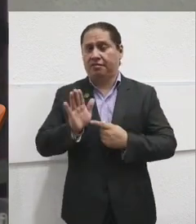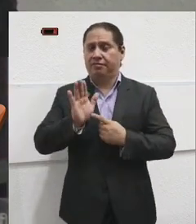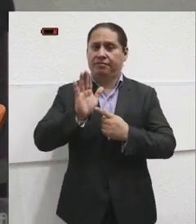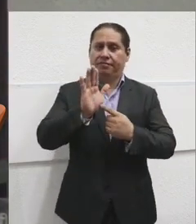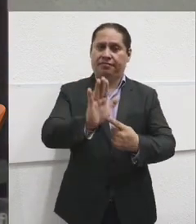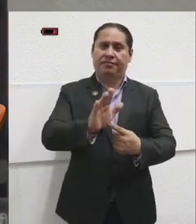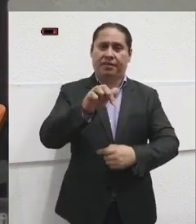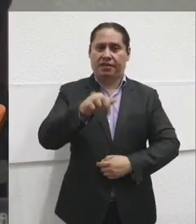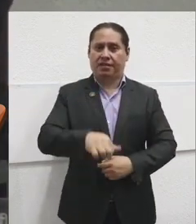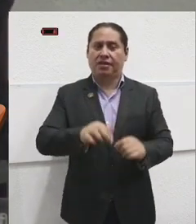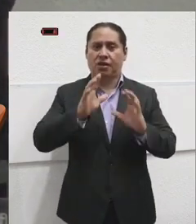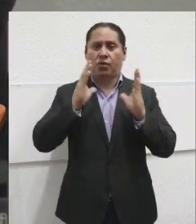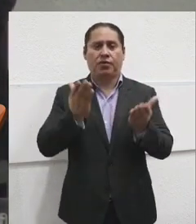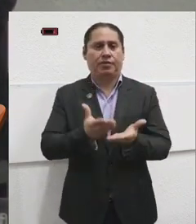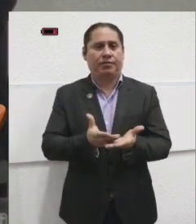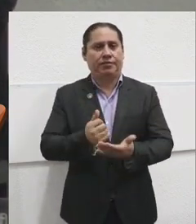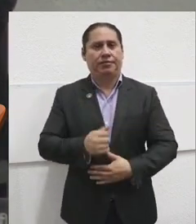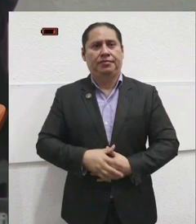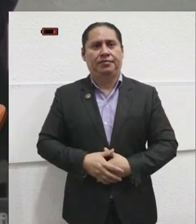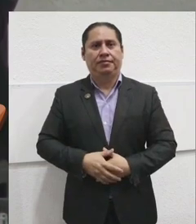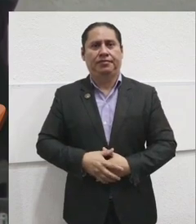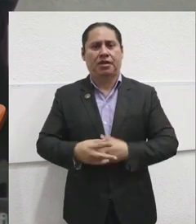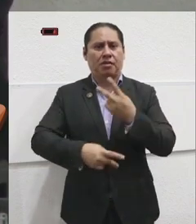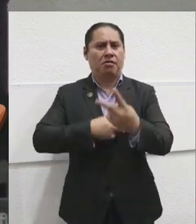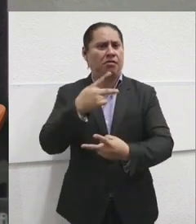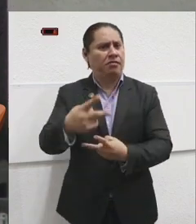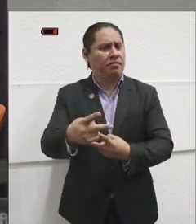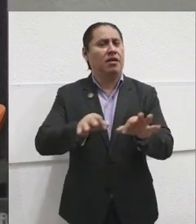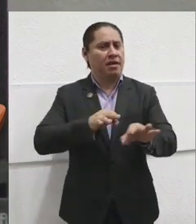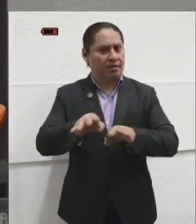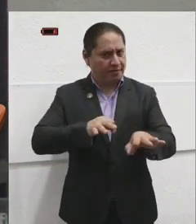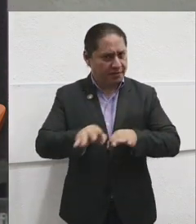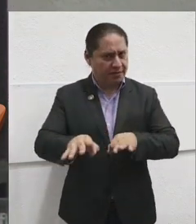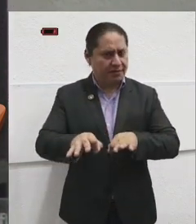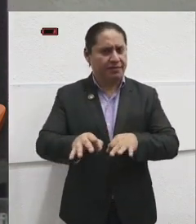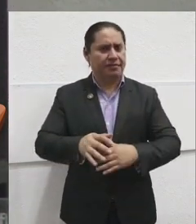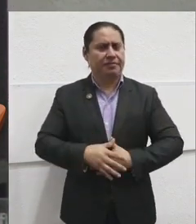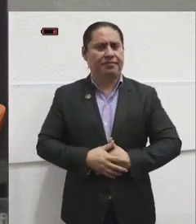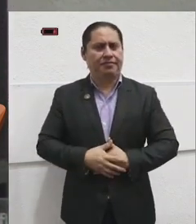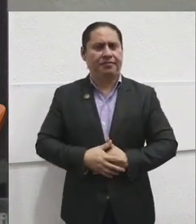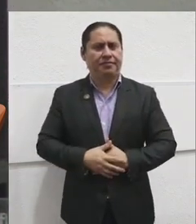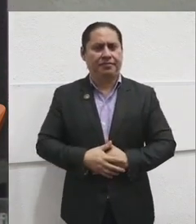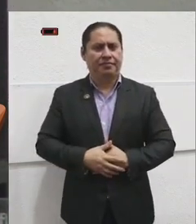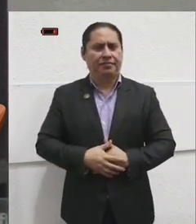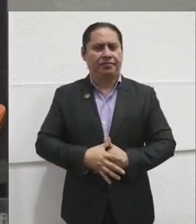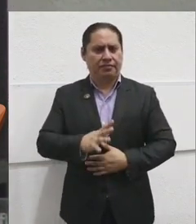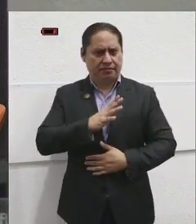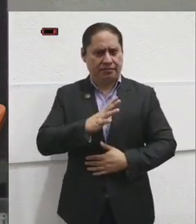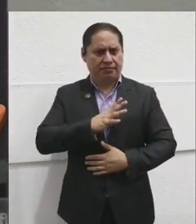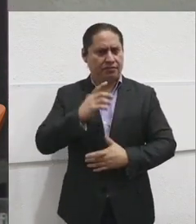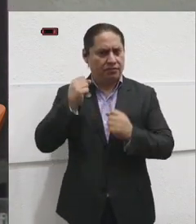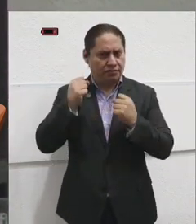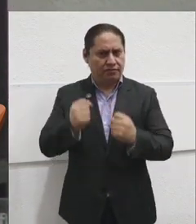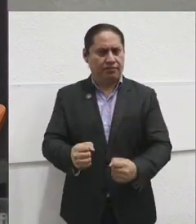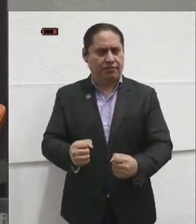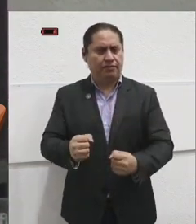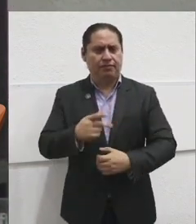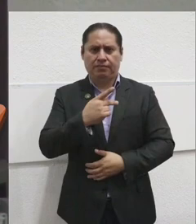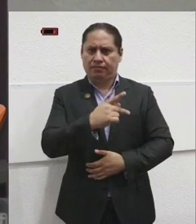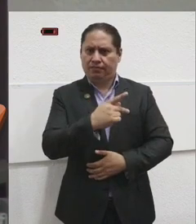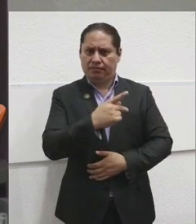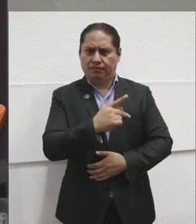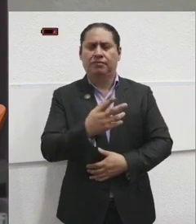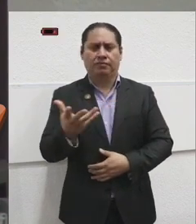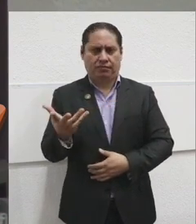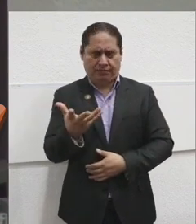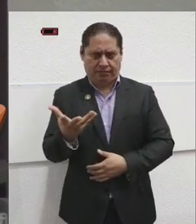a este Congreso. Y vamos a trabajarla, ¿sí? Tengo la seguridad de que así va a